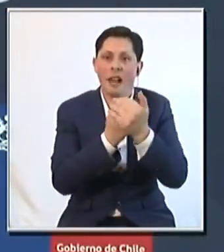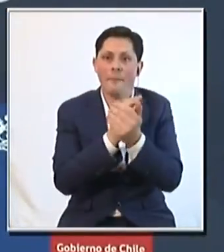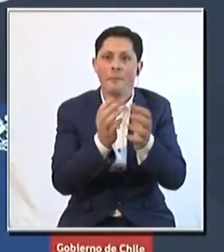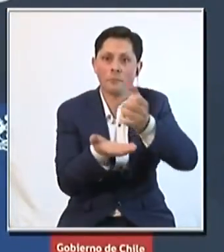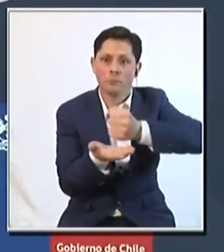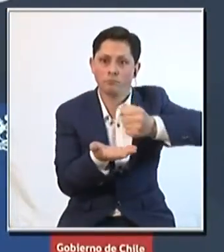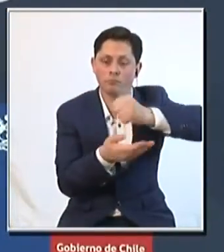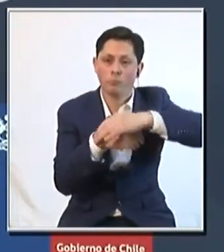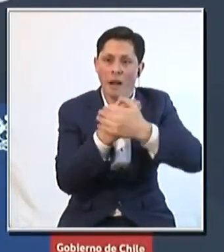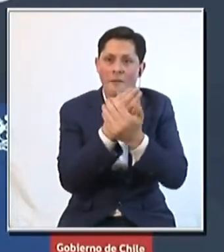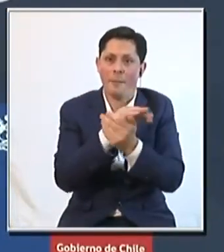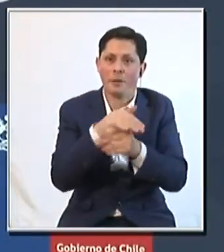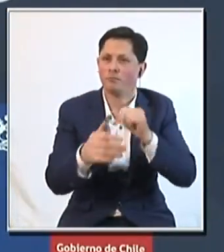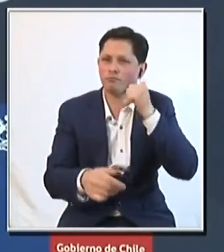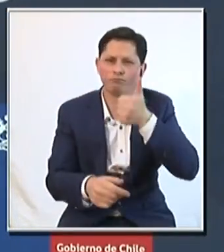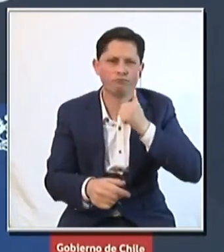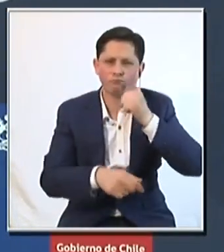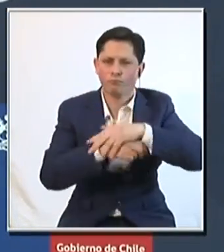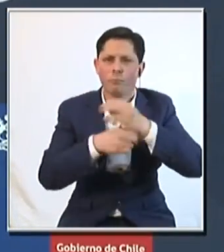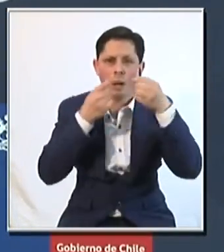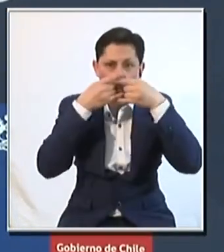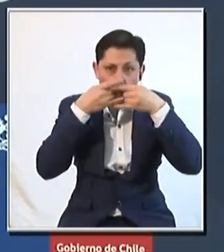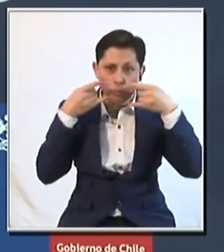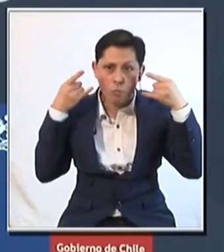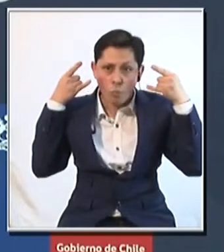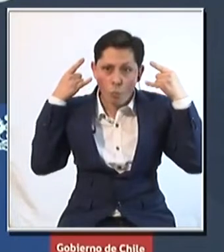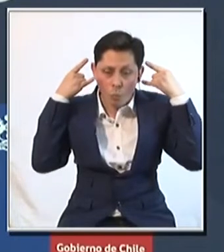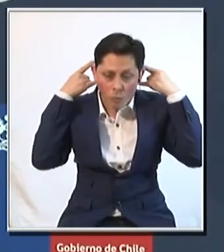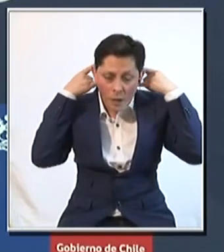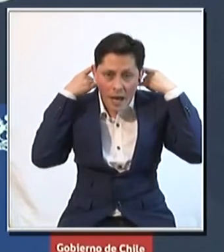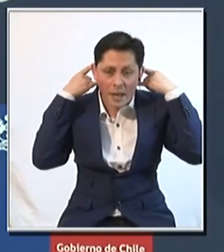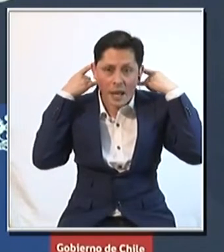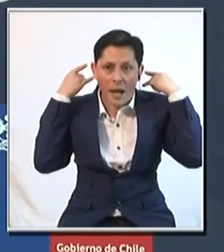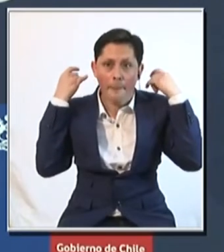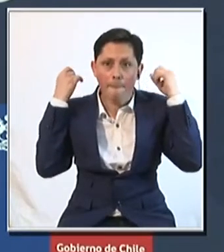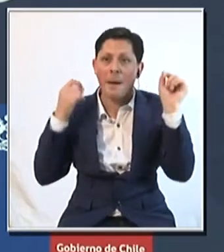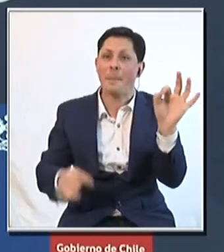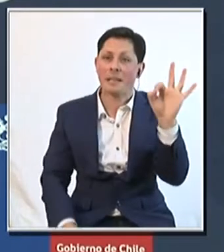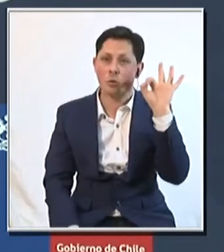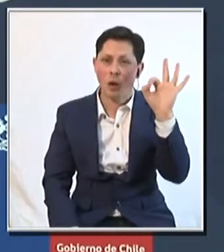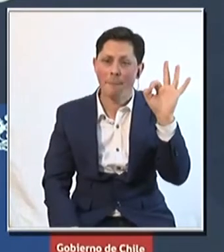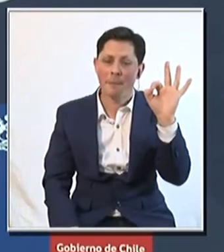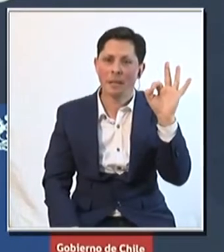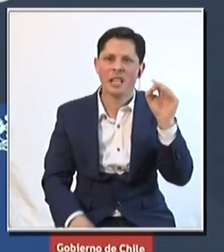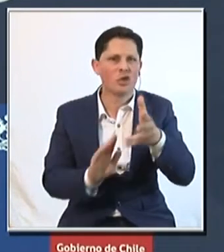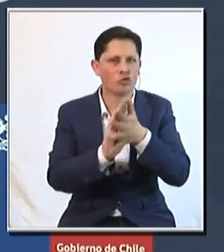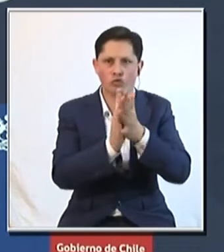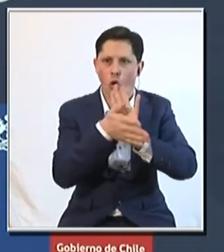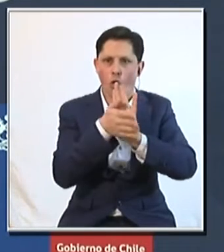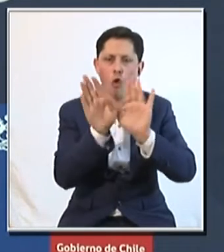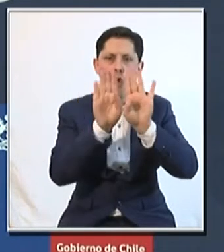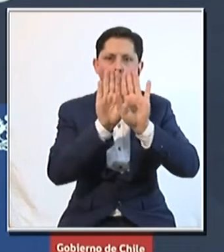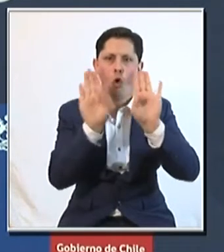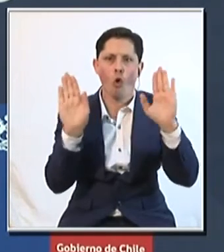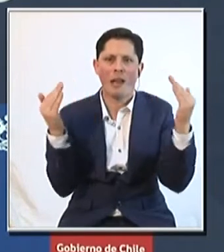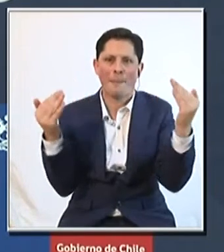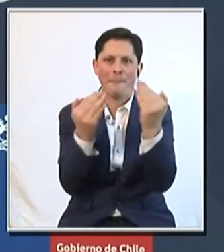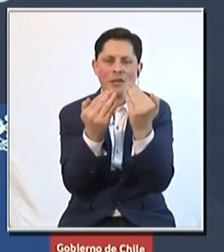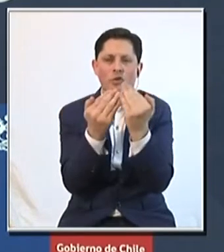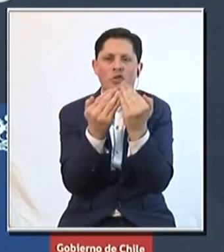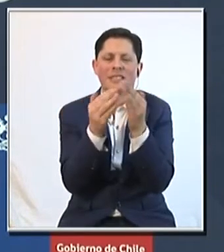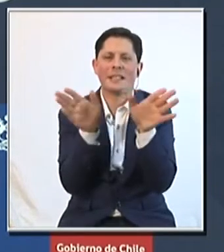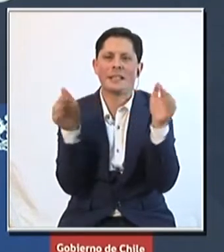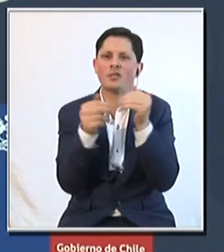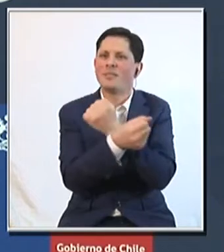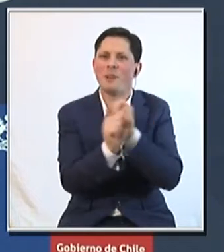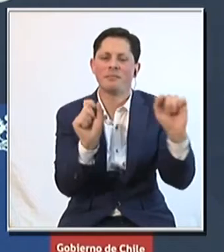manos frecuentemente, el uso de mascarilla adecuado, particularmente en todos los espacios cerrados y donde no se puede